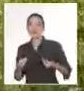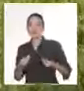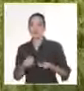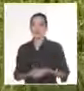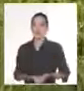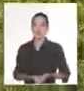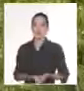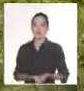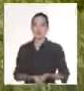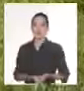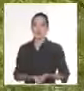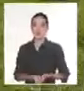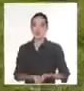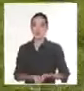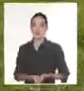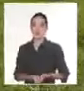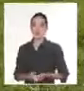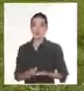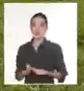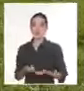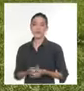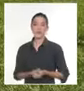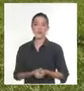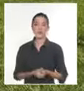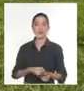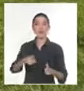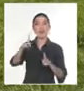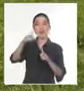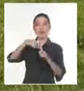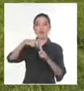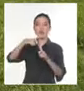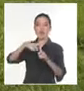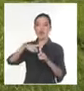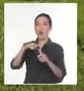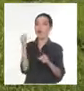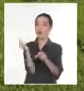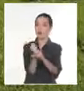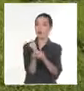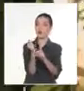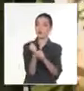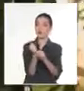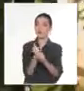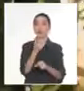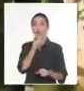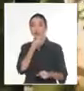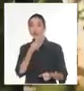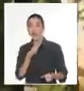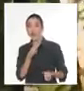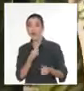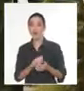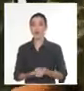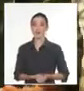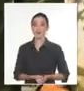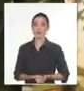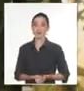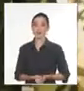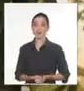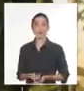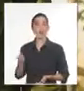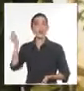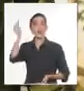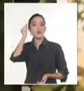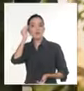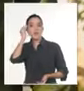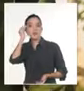todavía para que vean lo que son capaces de hacer con sus propios recursos. Tiene buena actitud porque le tiene conocimiento y entonces nos ha ido